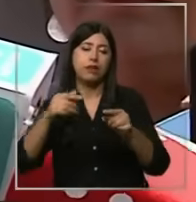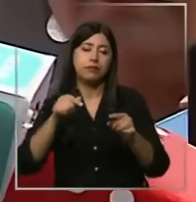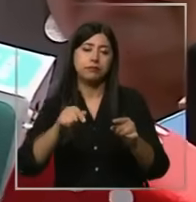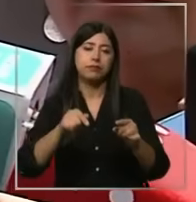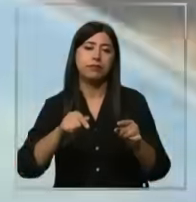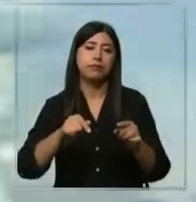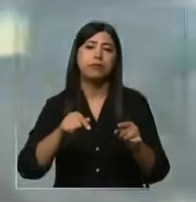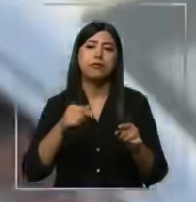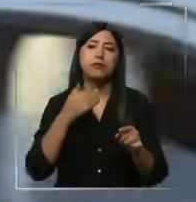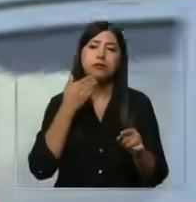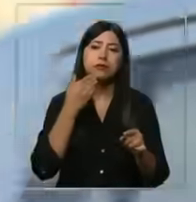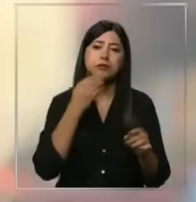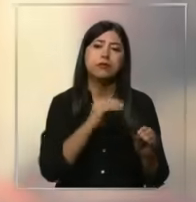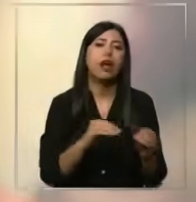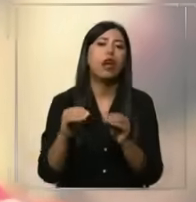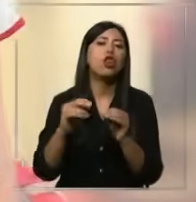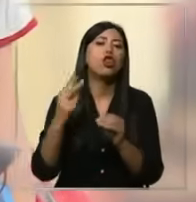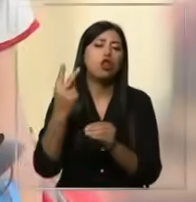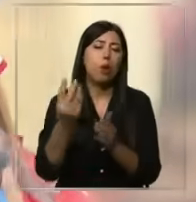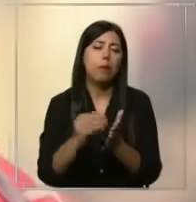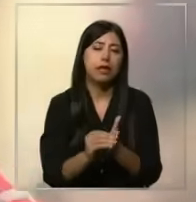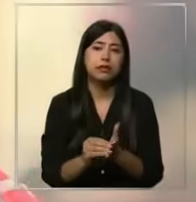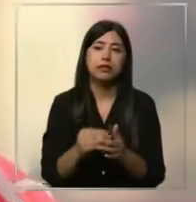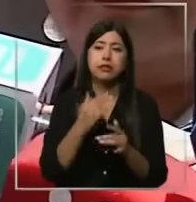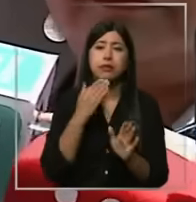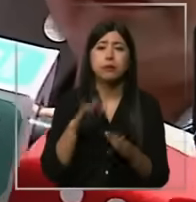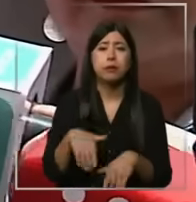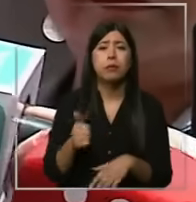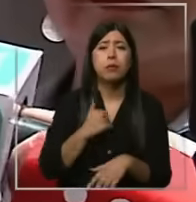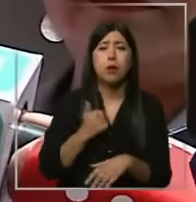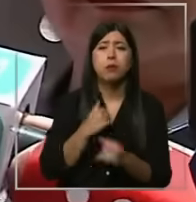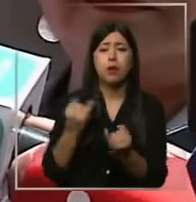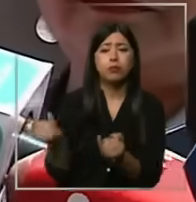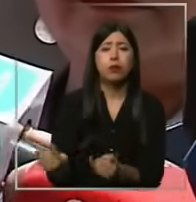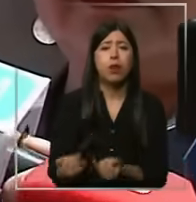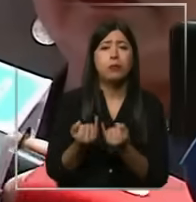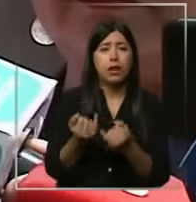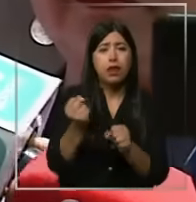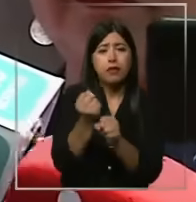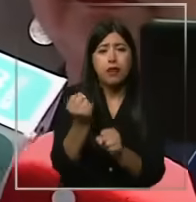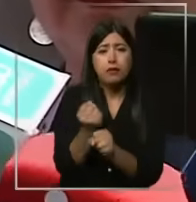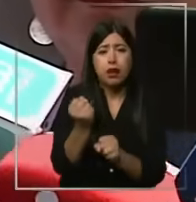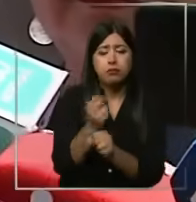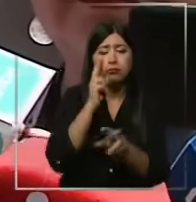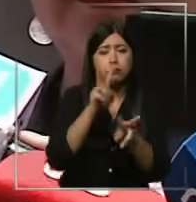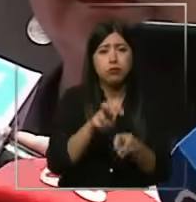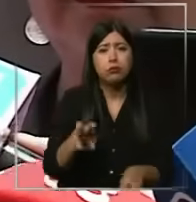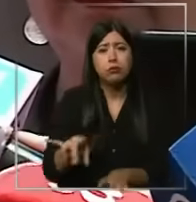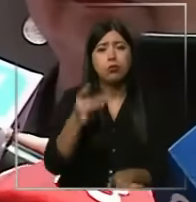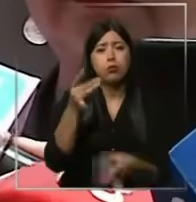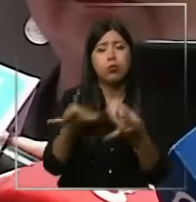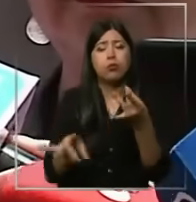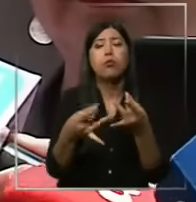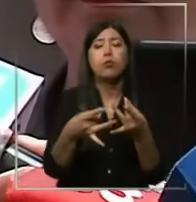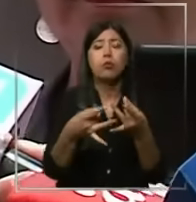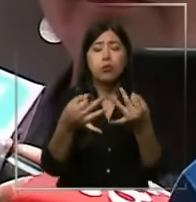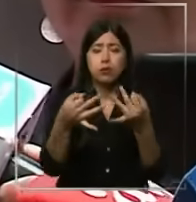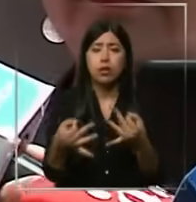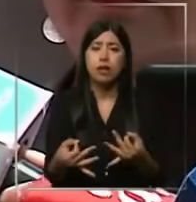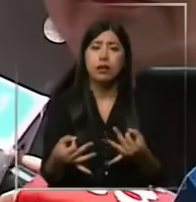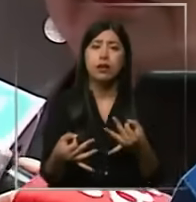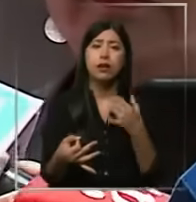de la Policía de Investigaciones ha trabajado aportando estos antecedentes que nos han permitido otorgar identificación certera a algunos